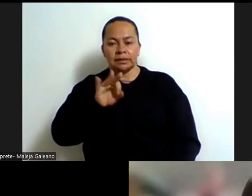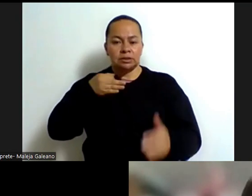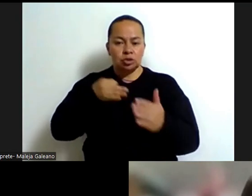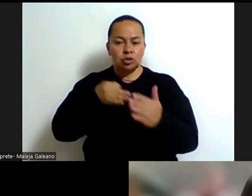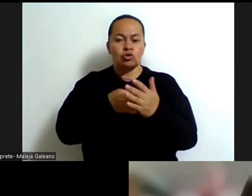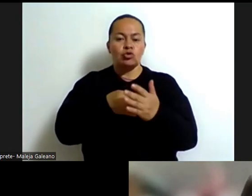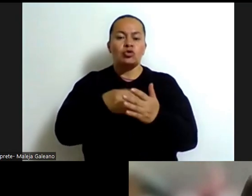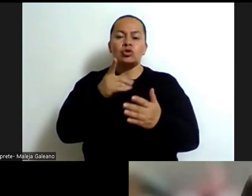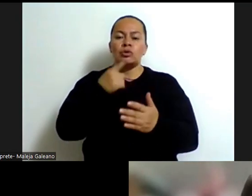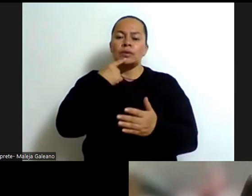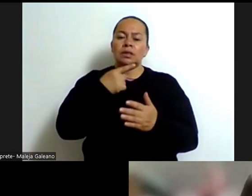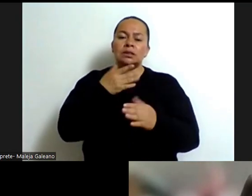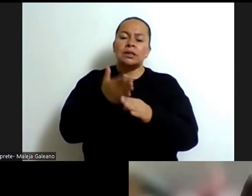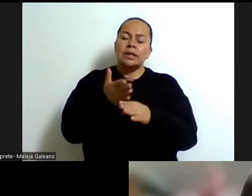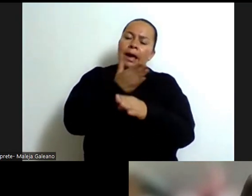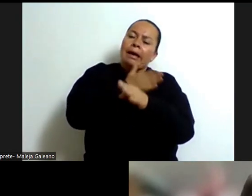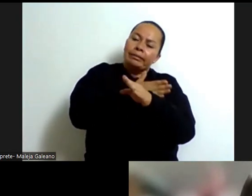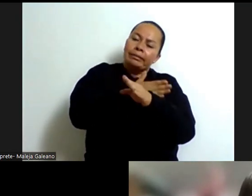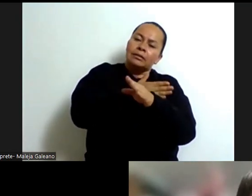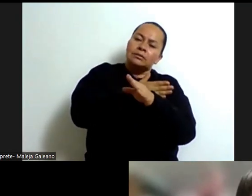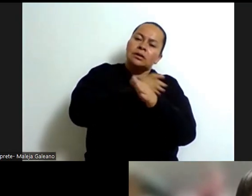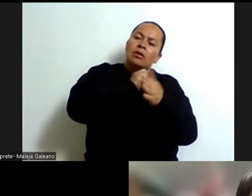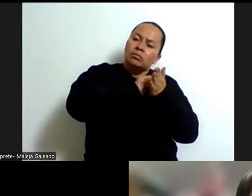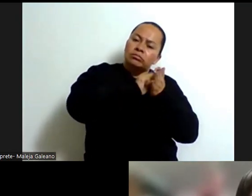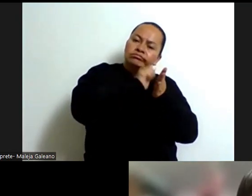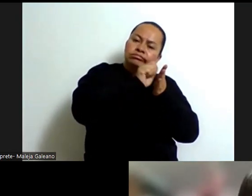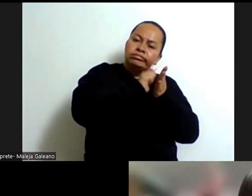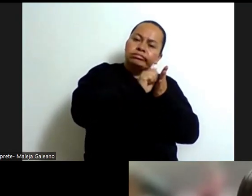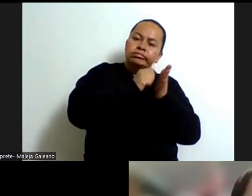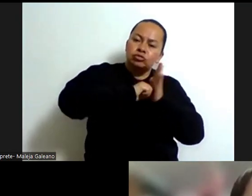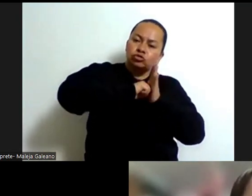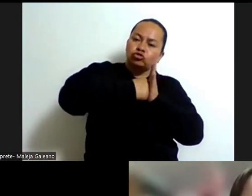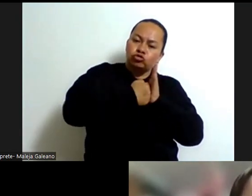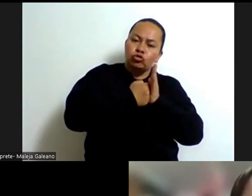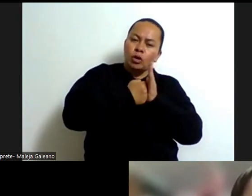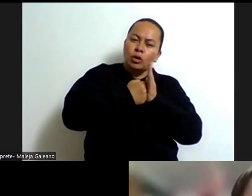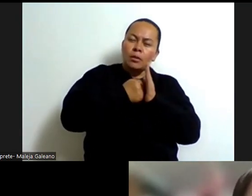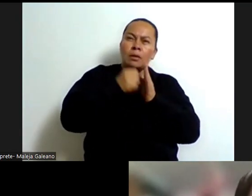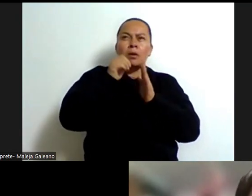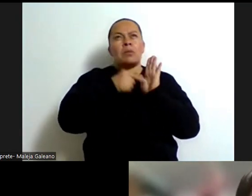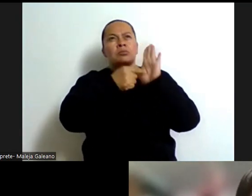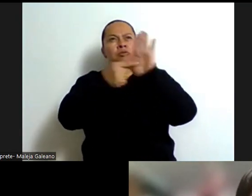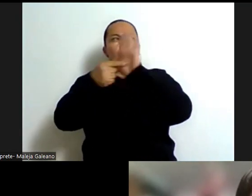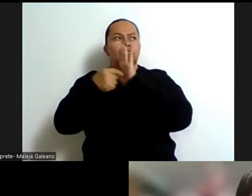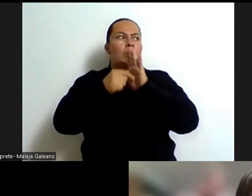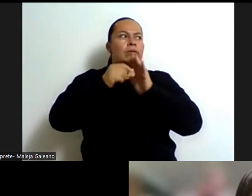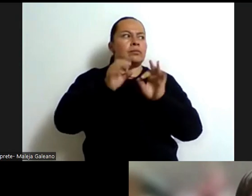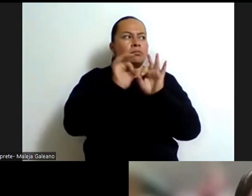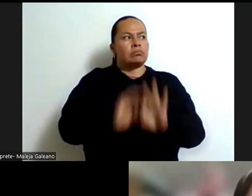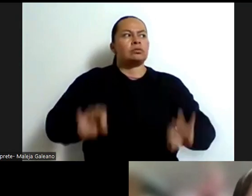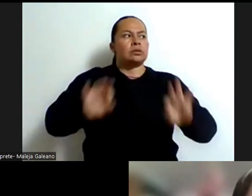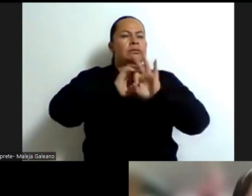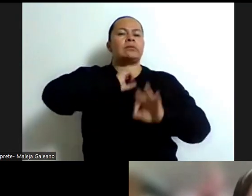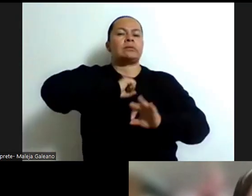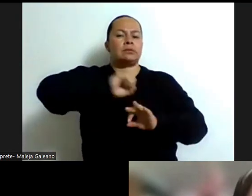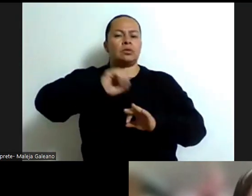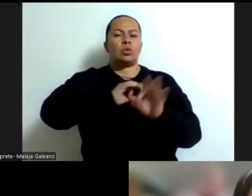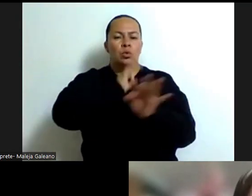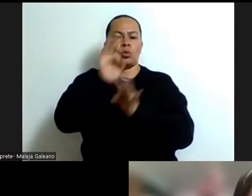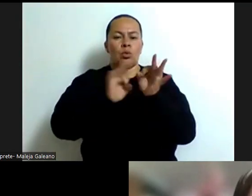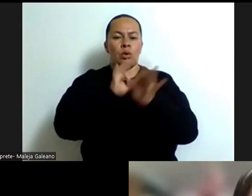un precedente en términos de dar como unas luces del núcleo esencial del derecho al cuidado tampoco